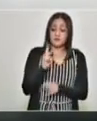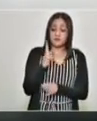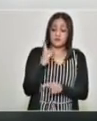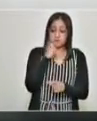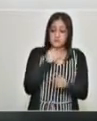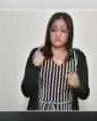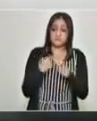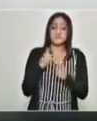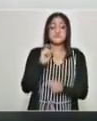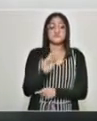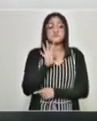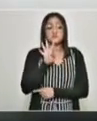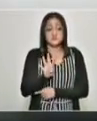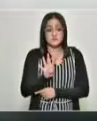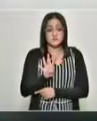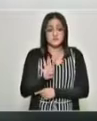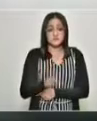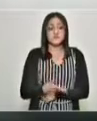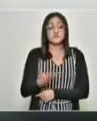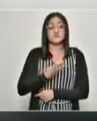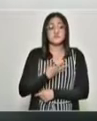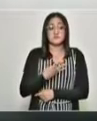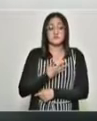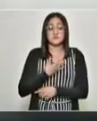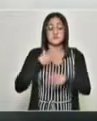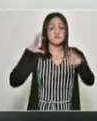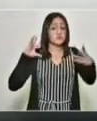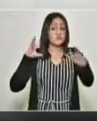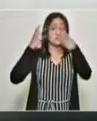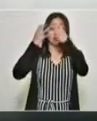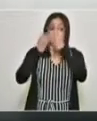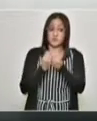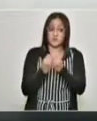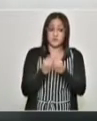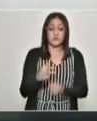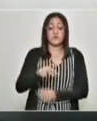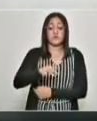horas 24, teniendo un acumulado de